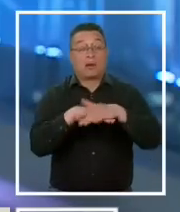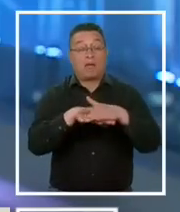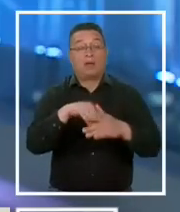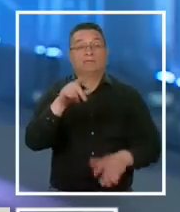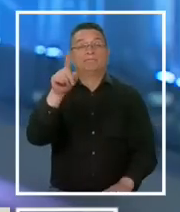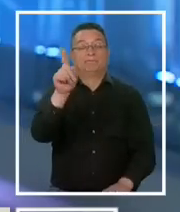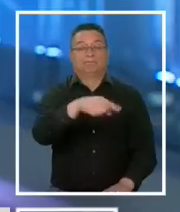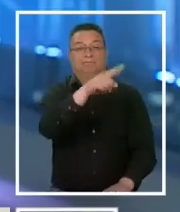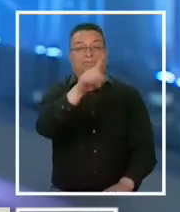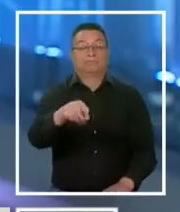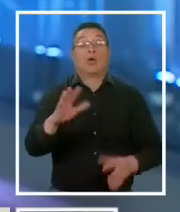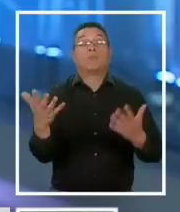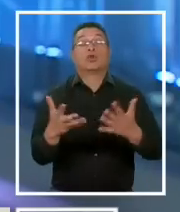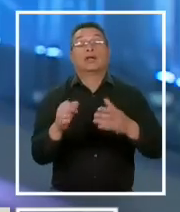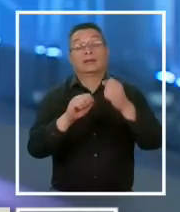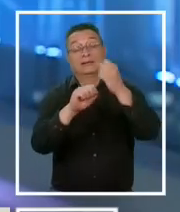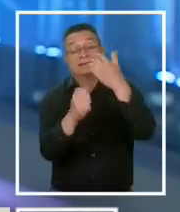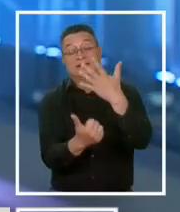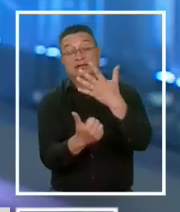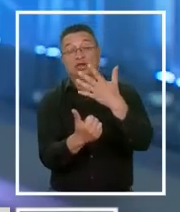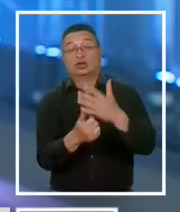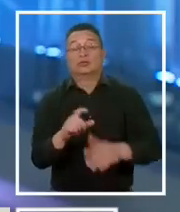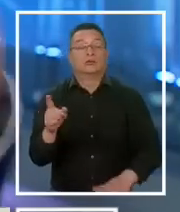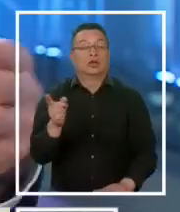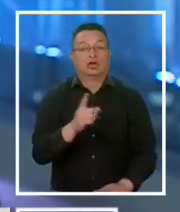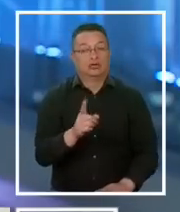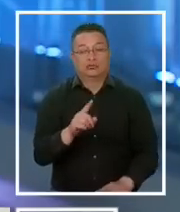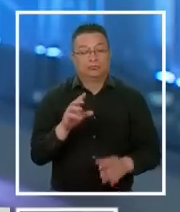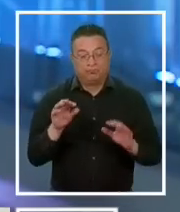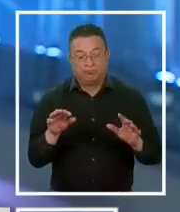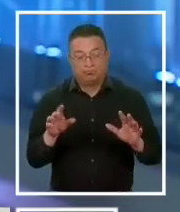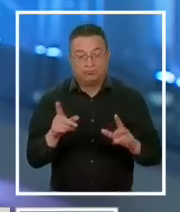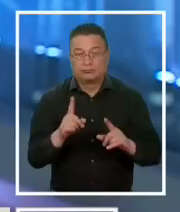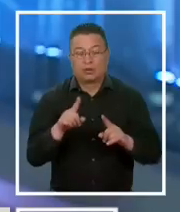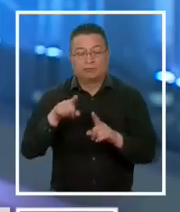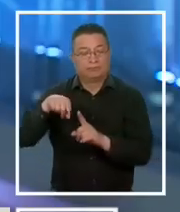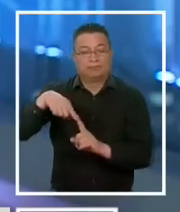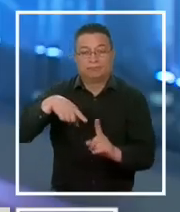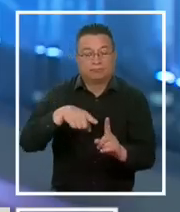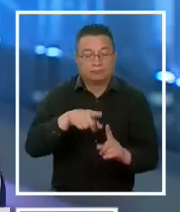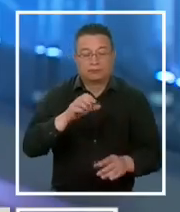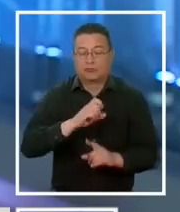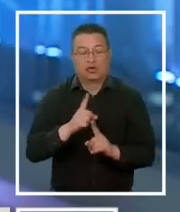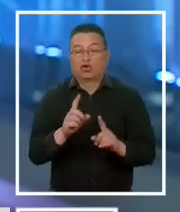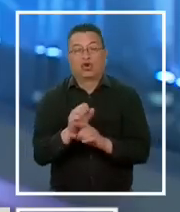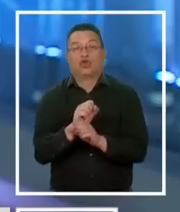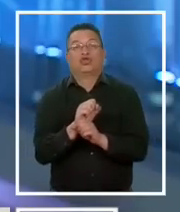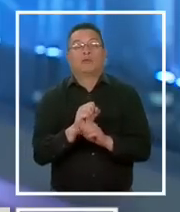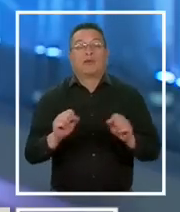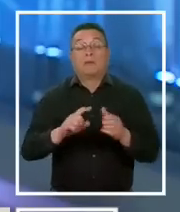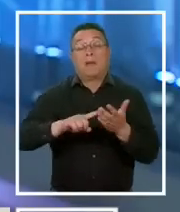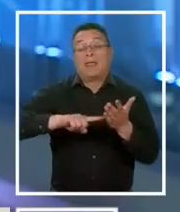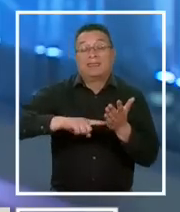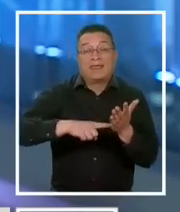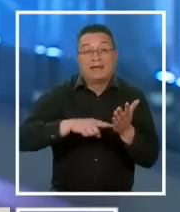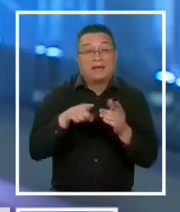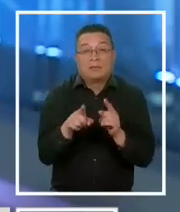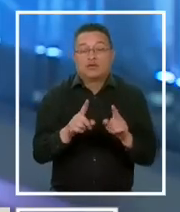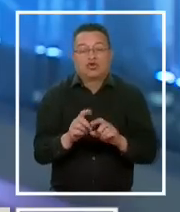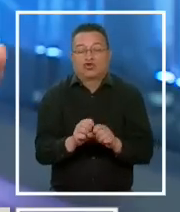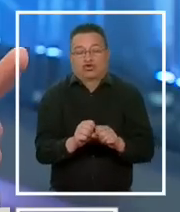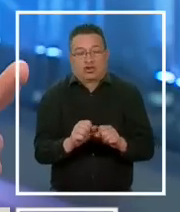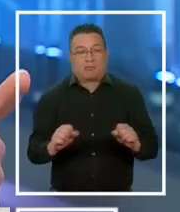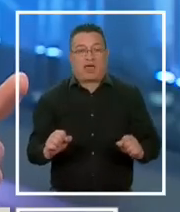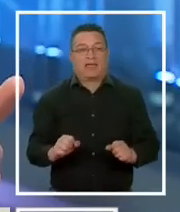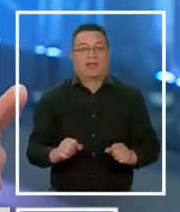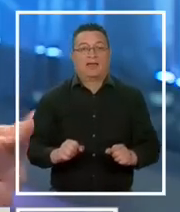porque ese sexto hecho no era susceptible de de persecución o la o por alguna cuestión técnica relativa a ese sexto